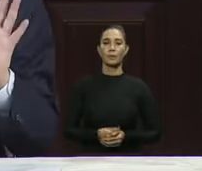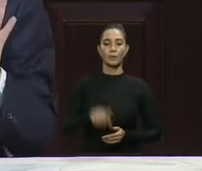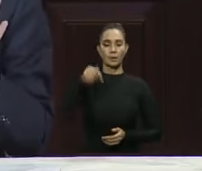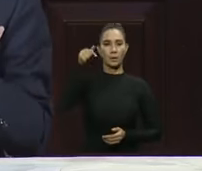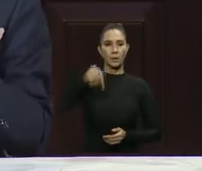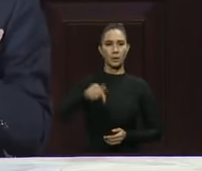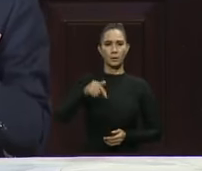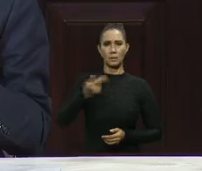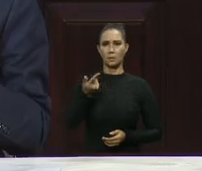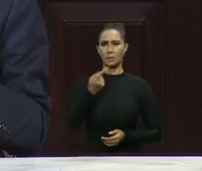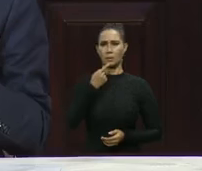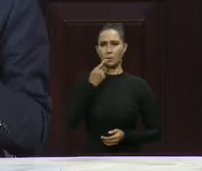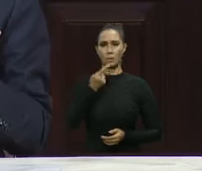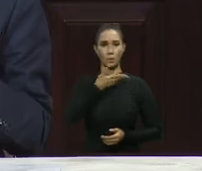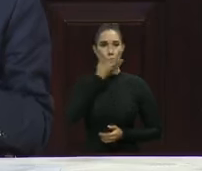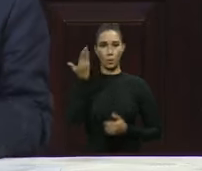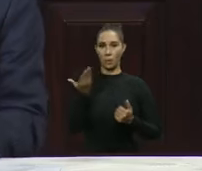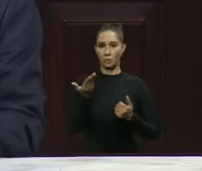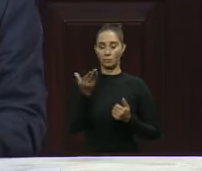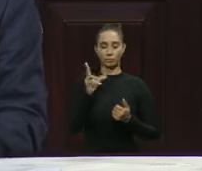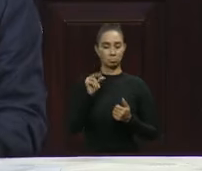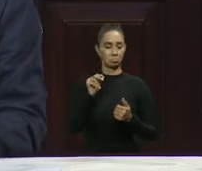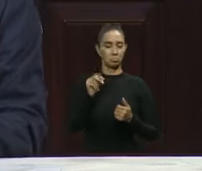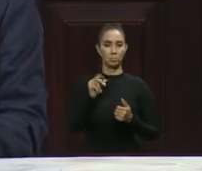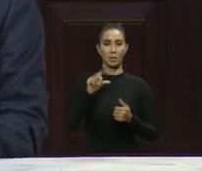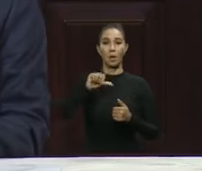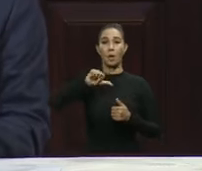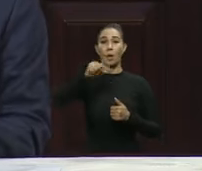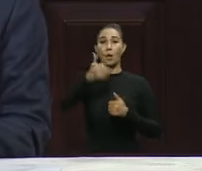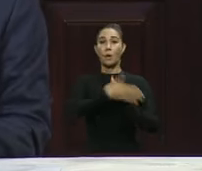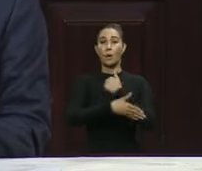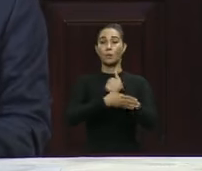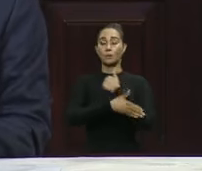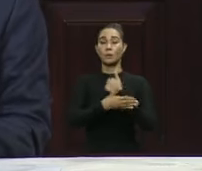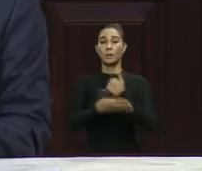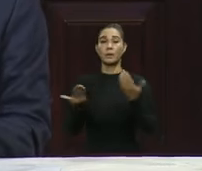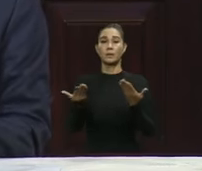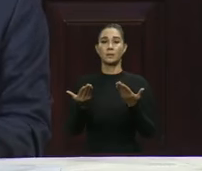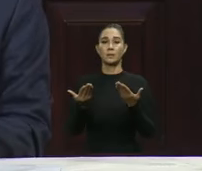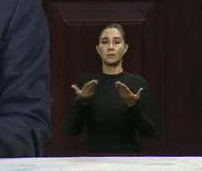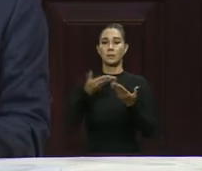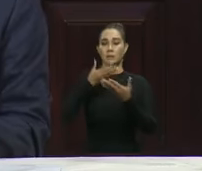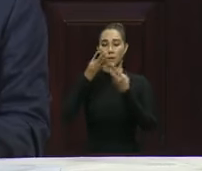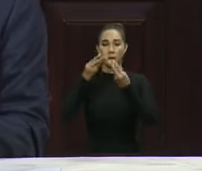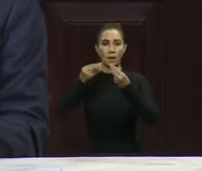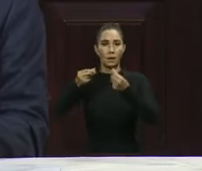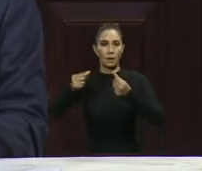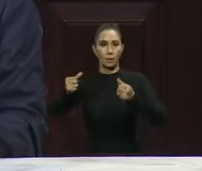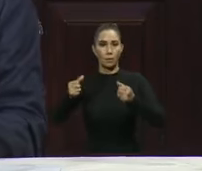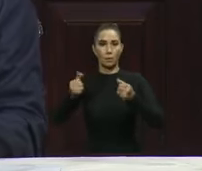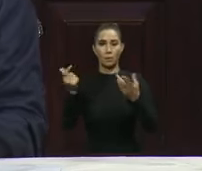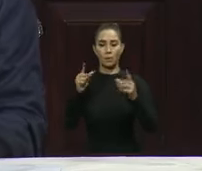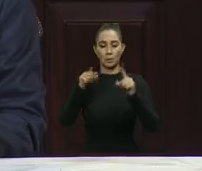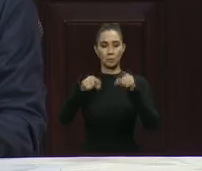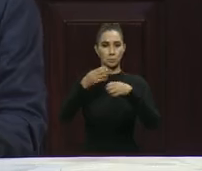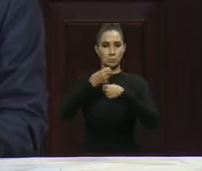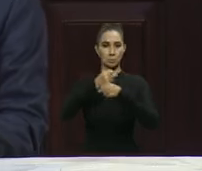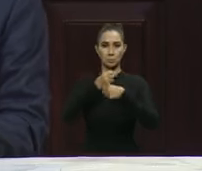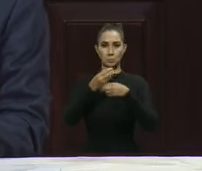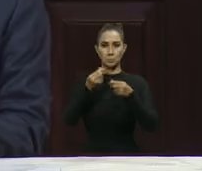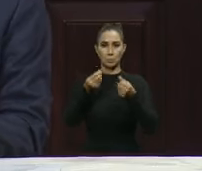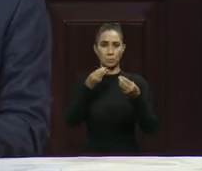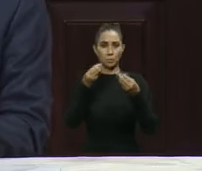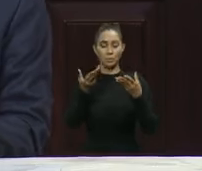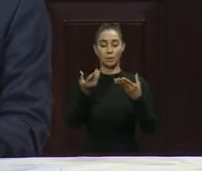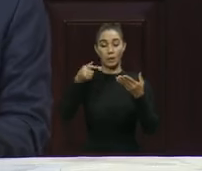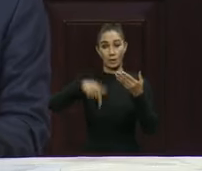Nadie habló de desabastecimiento. Hay en algunos países que han habido desabastecimiento, algunos productos, en este país no. Ni lo va a haber,